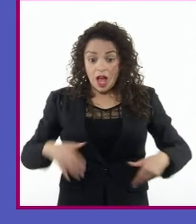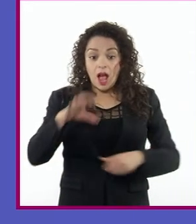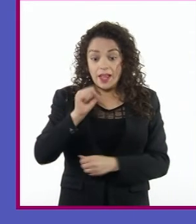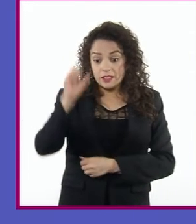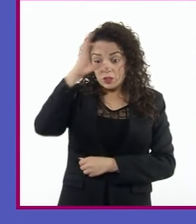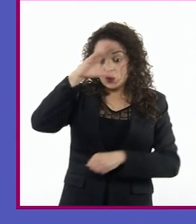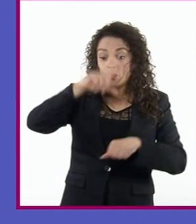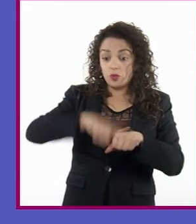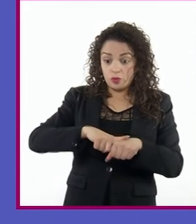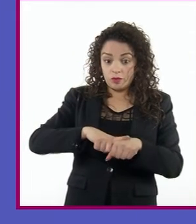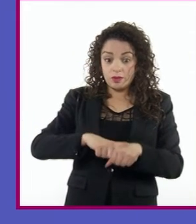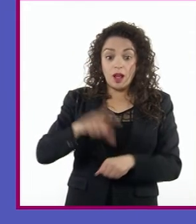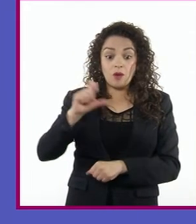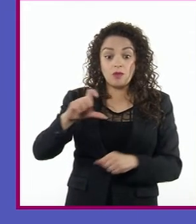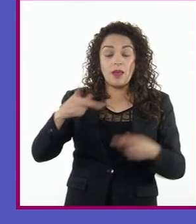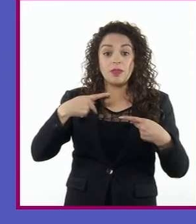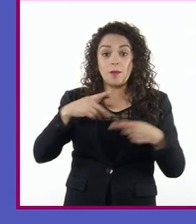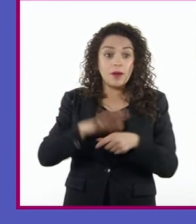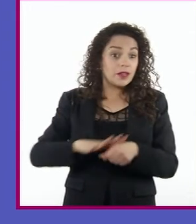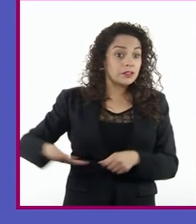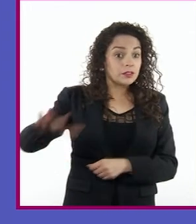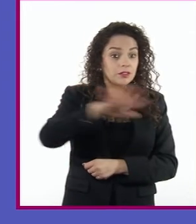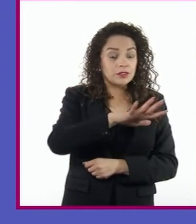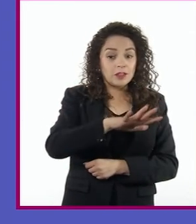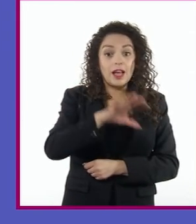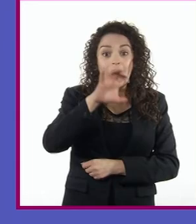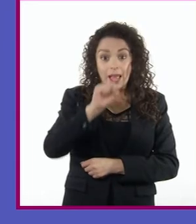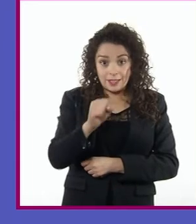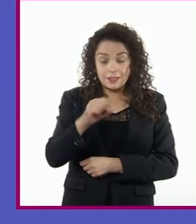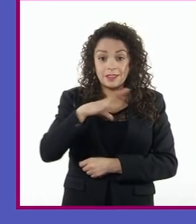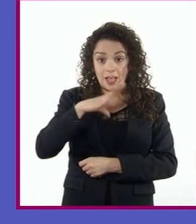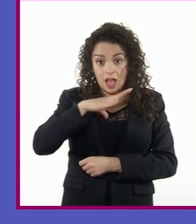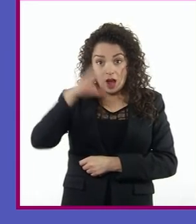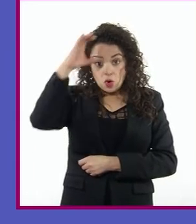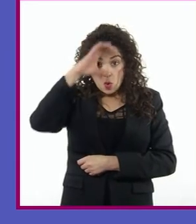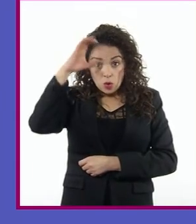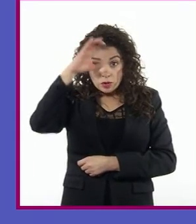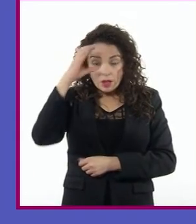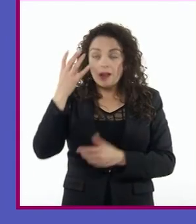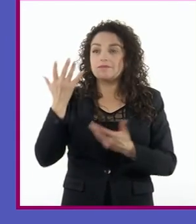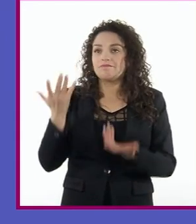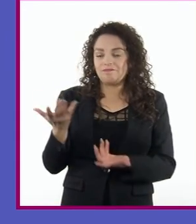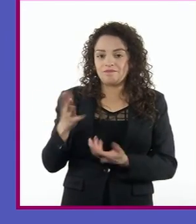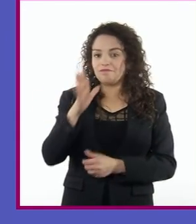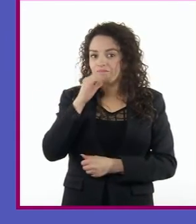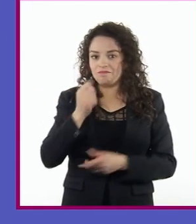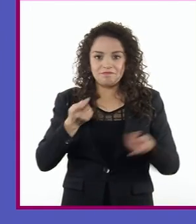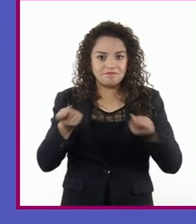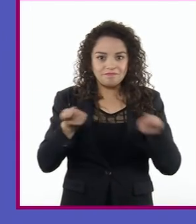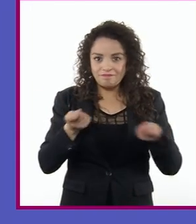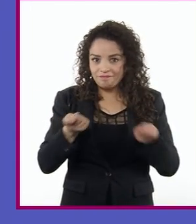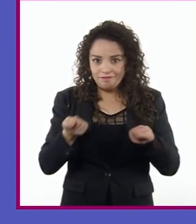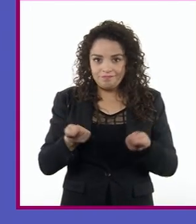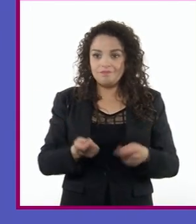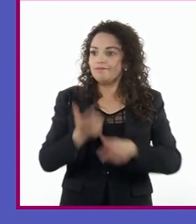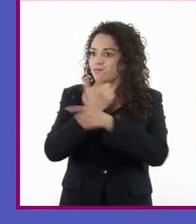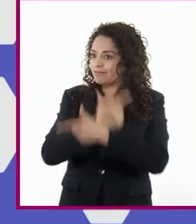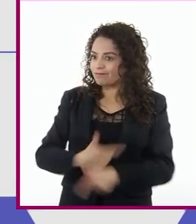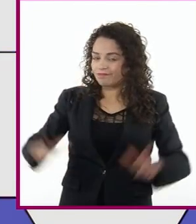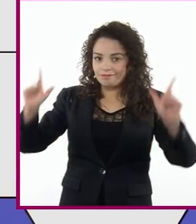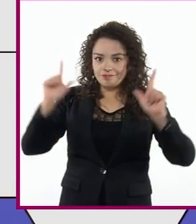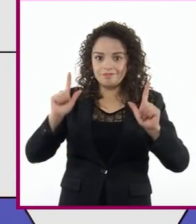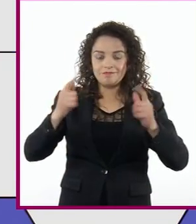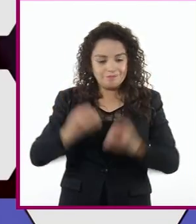difícil de gobernar porque pregunta y cuestiona. ¿Quieres hacer personas libres? Enfréntalos al teatro. El teatro refleja la sociedad.